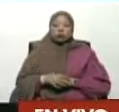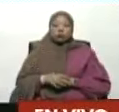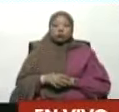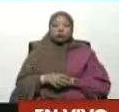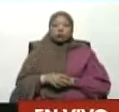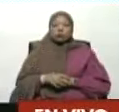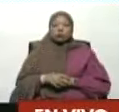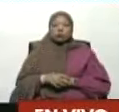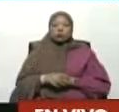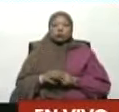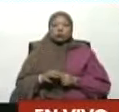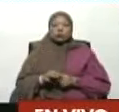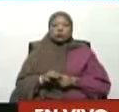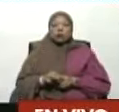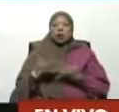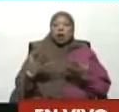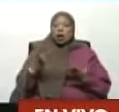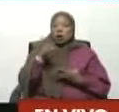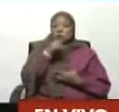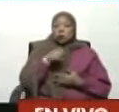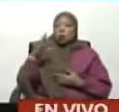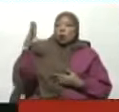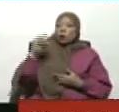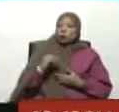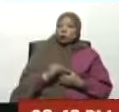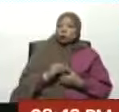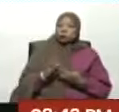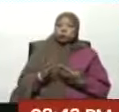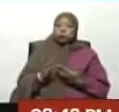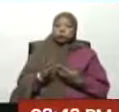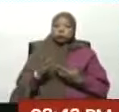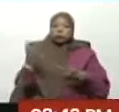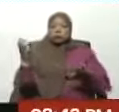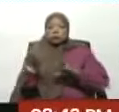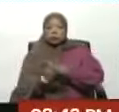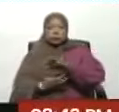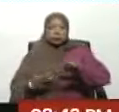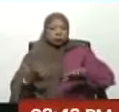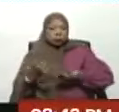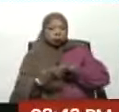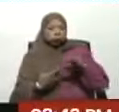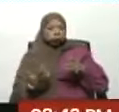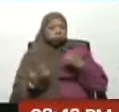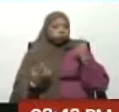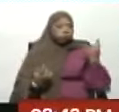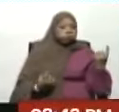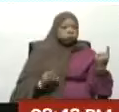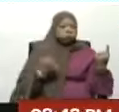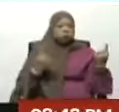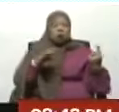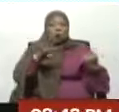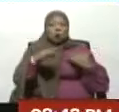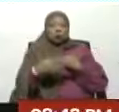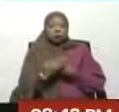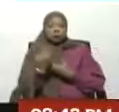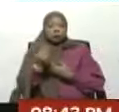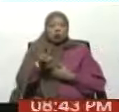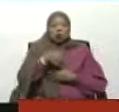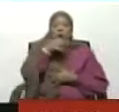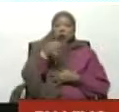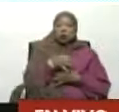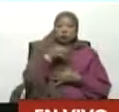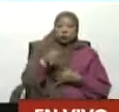Ah, pero ahora nos quitan la luz. Nos están saboteando aquí, nos están saboteando allá, a las 4 de la mañana, a las 2 de la